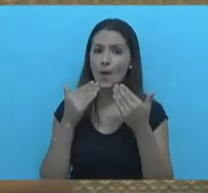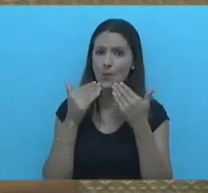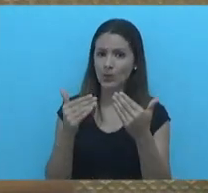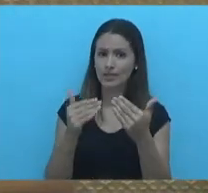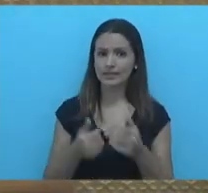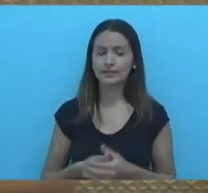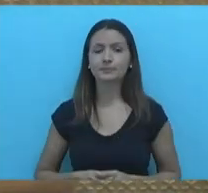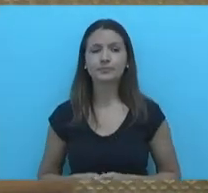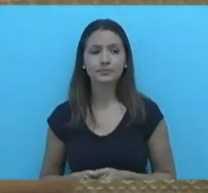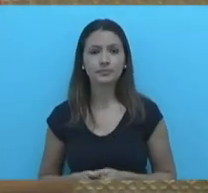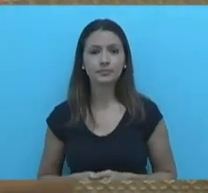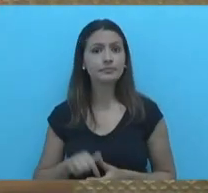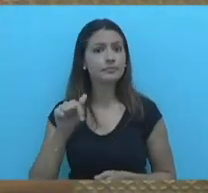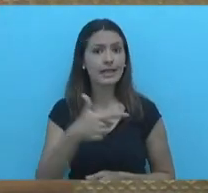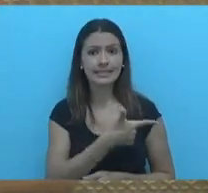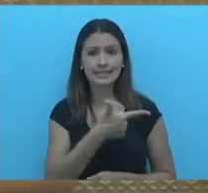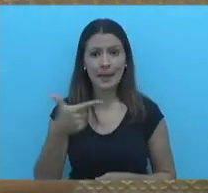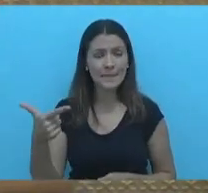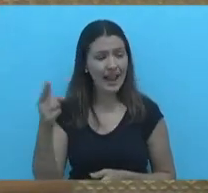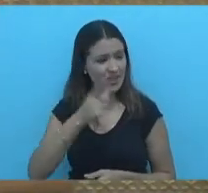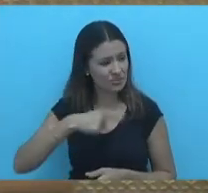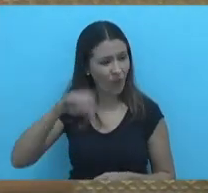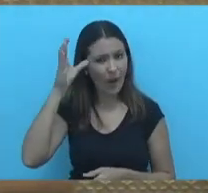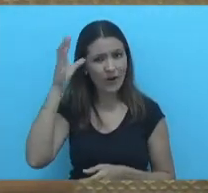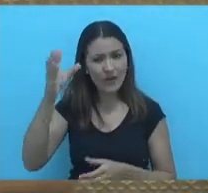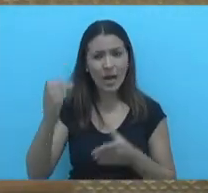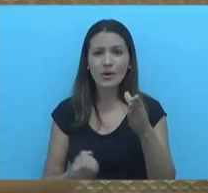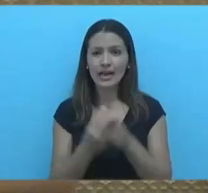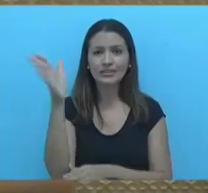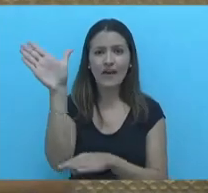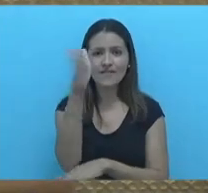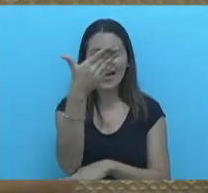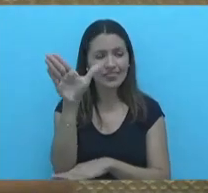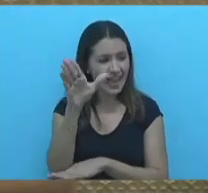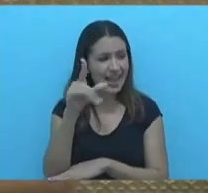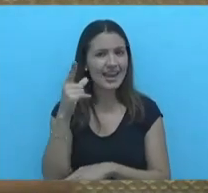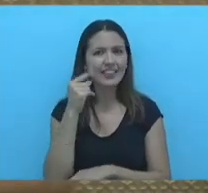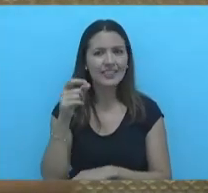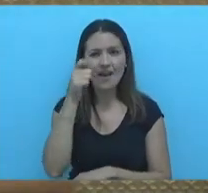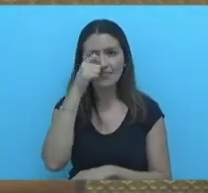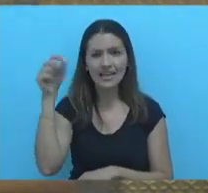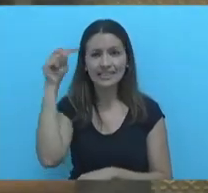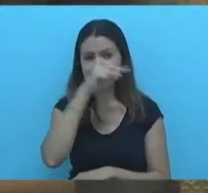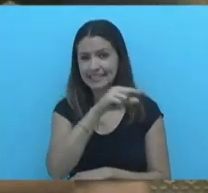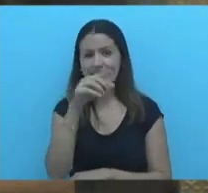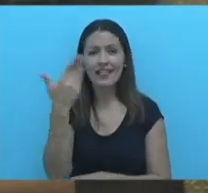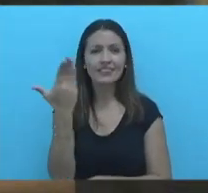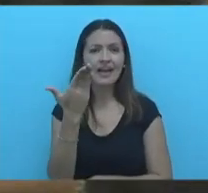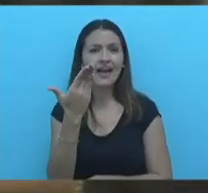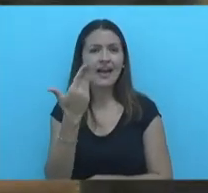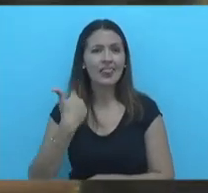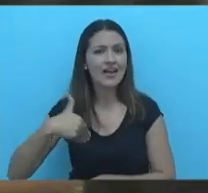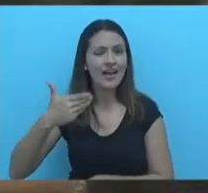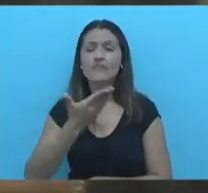el contexto de lo que fue el día de la creación de la bandera, el 27 de febrero, se cumplieron 200 años del izamiento de ese símbolo